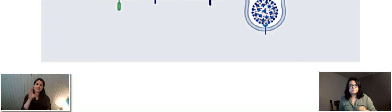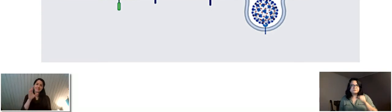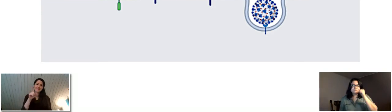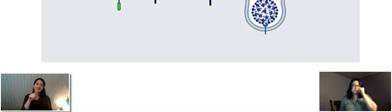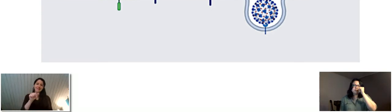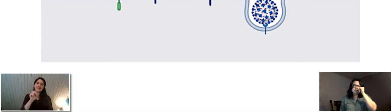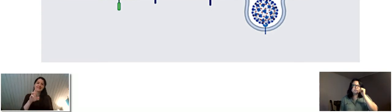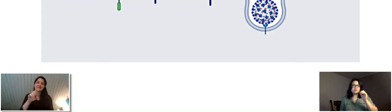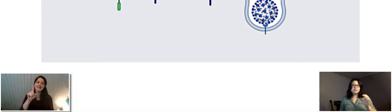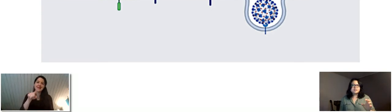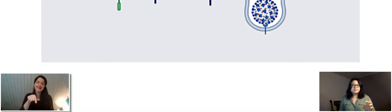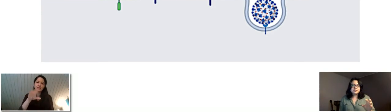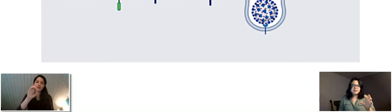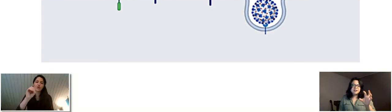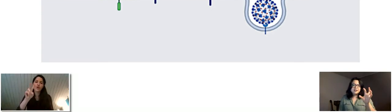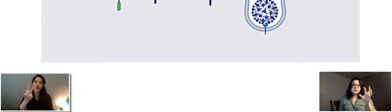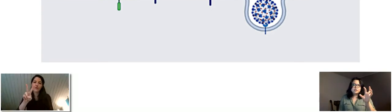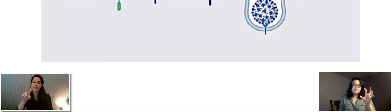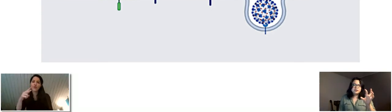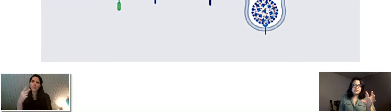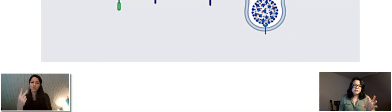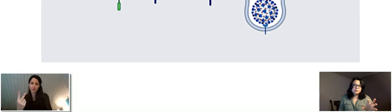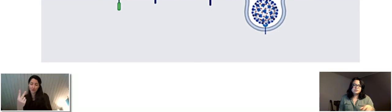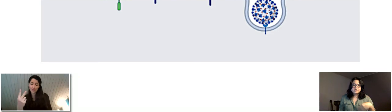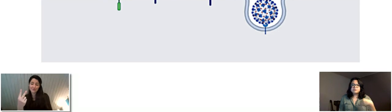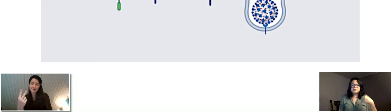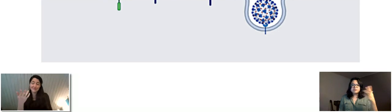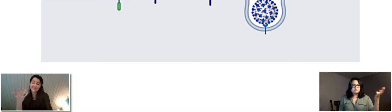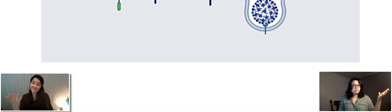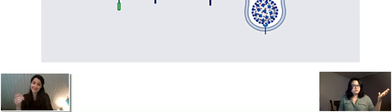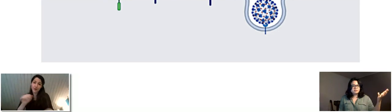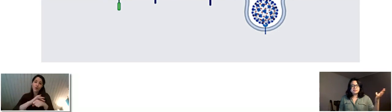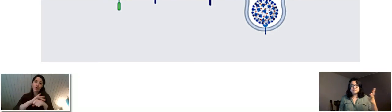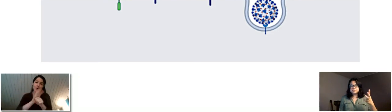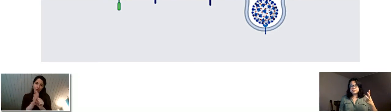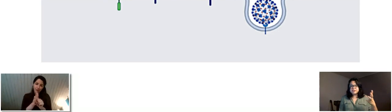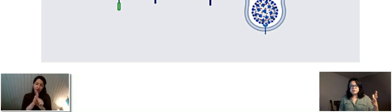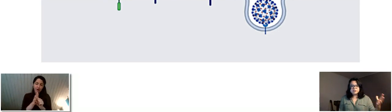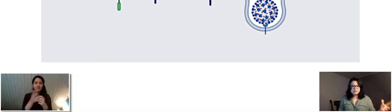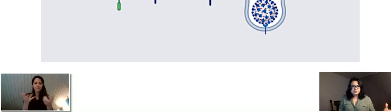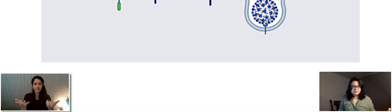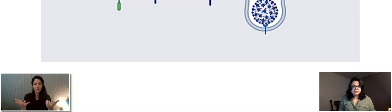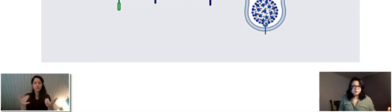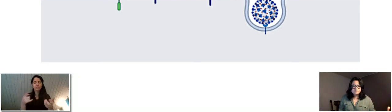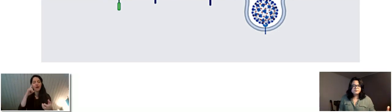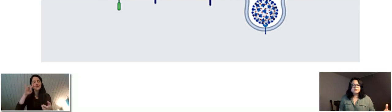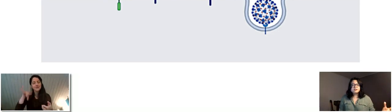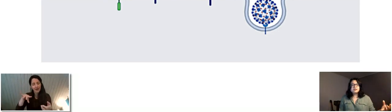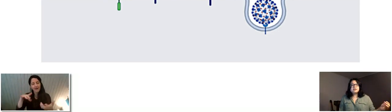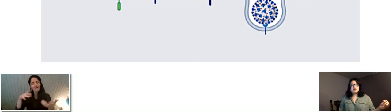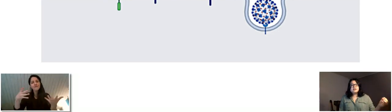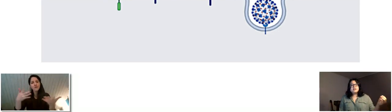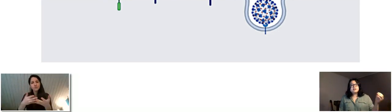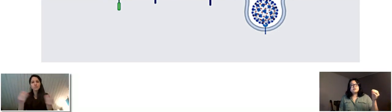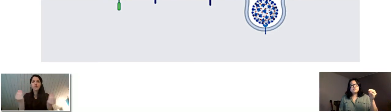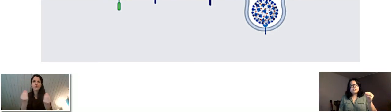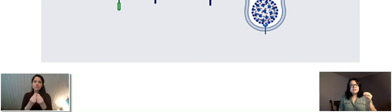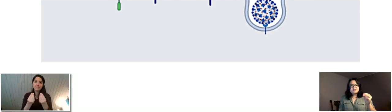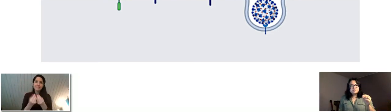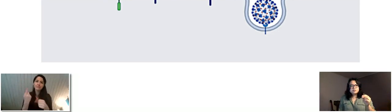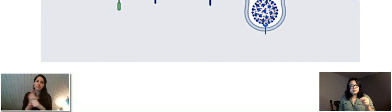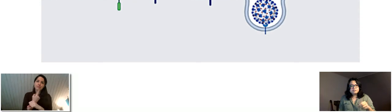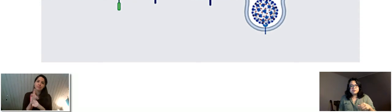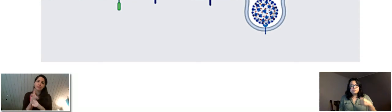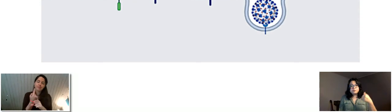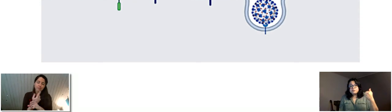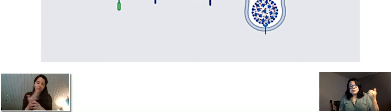SARS-CoV-2. Esto es el coronavirus que conocemos, del cual se nos ha hablado tantísimo. Y resulta que